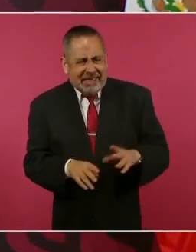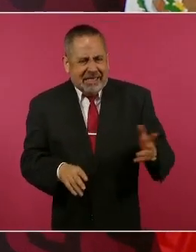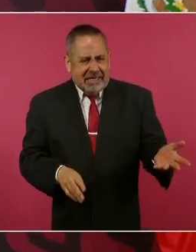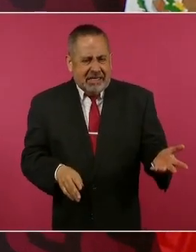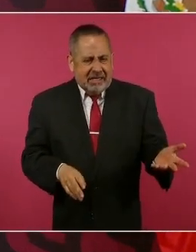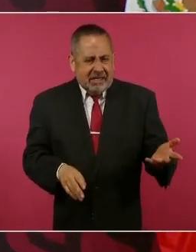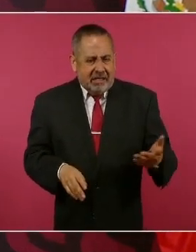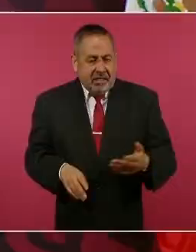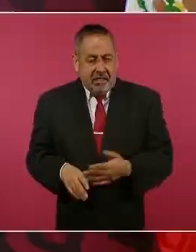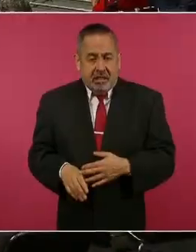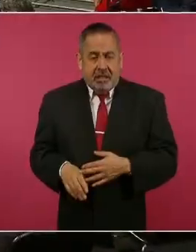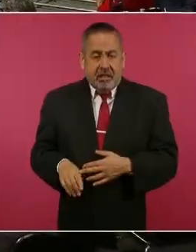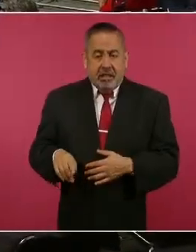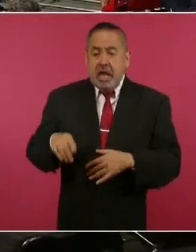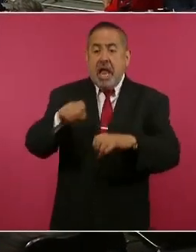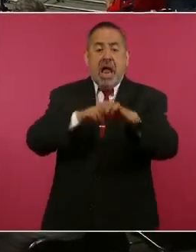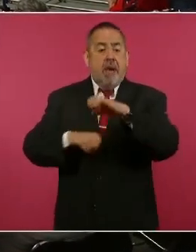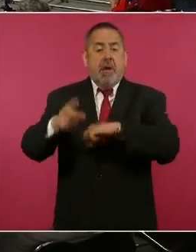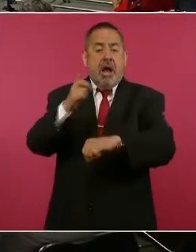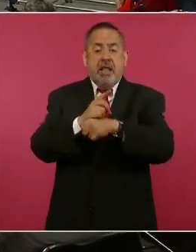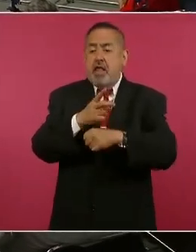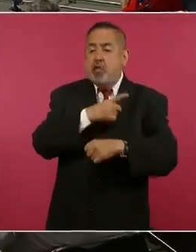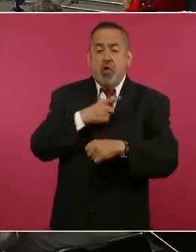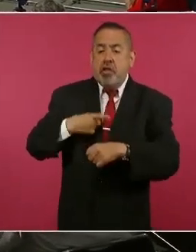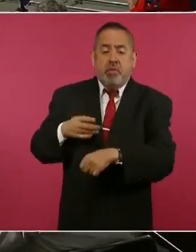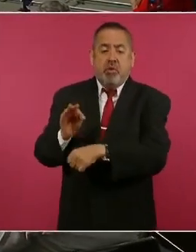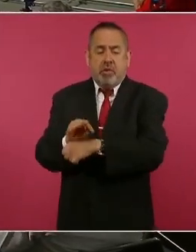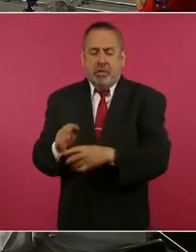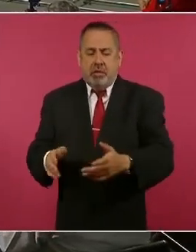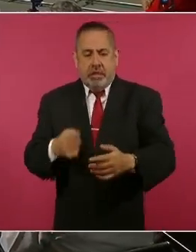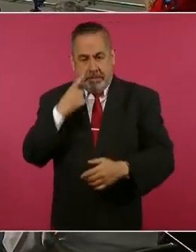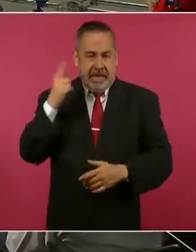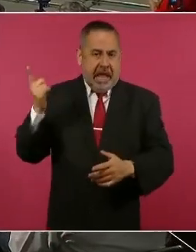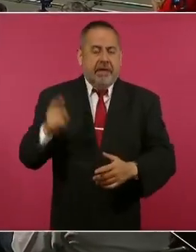se proteja las embajadas.